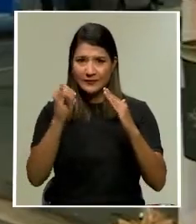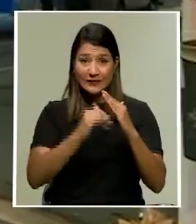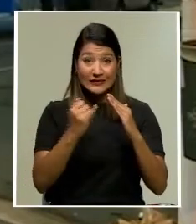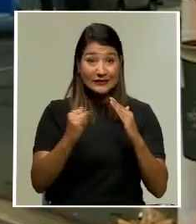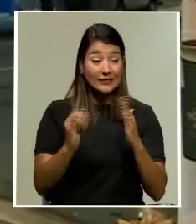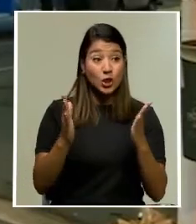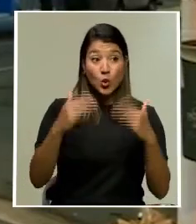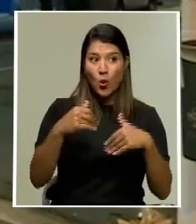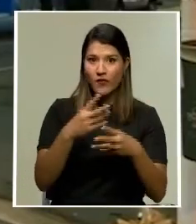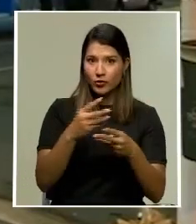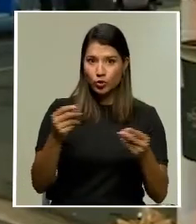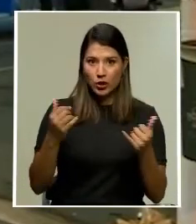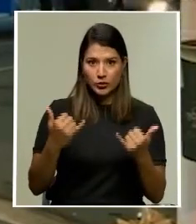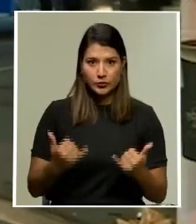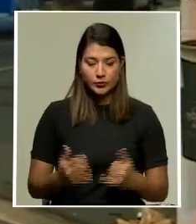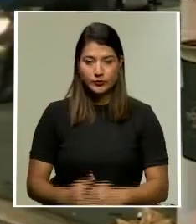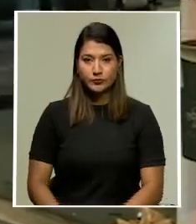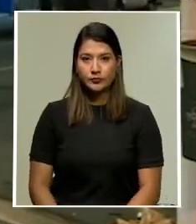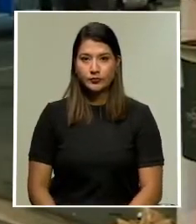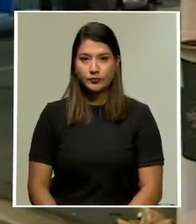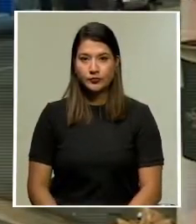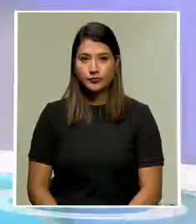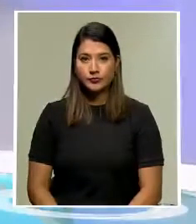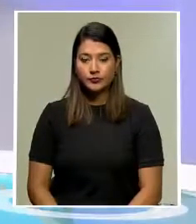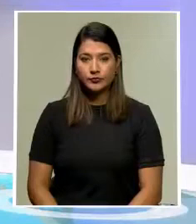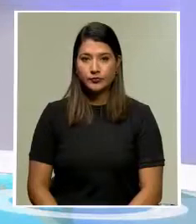de emergencia.